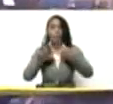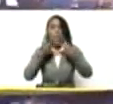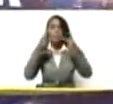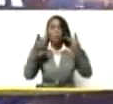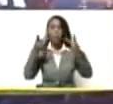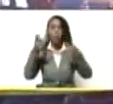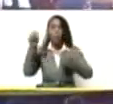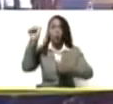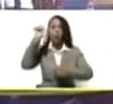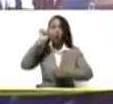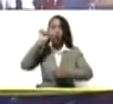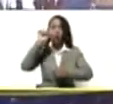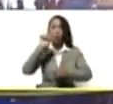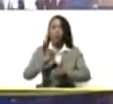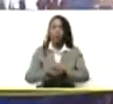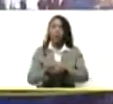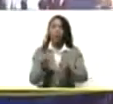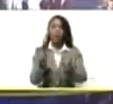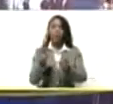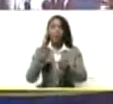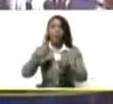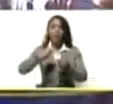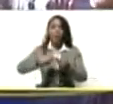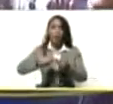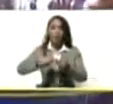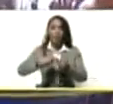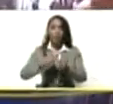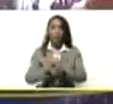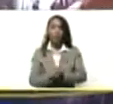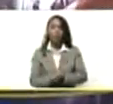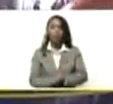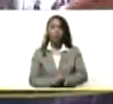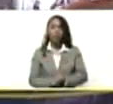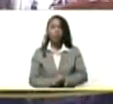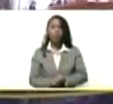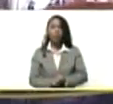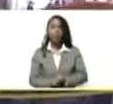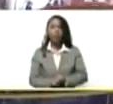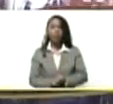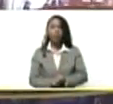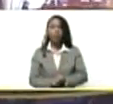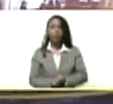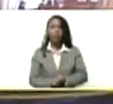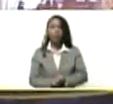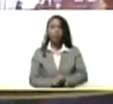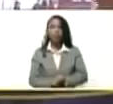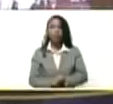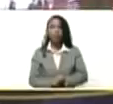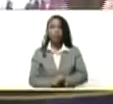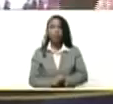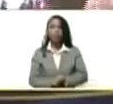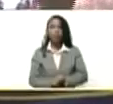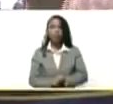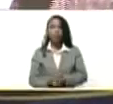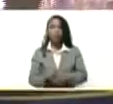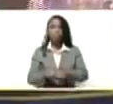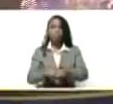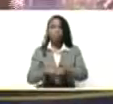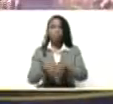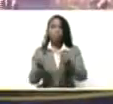mercado cambiario no oficial llamado dólar paralelo creció en un promedio de 3.3 por ciento